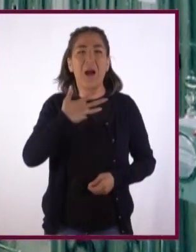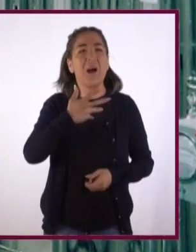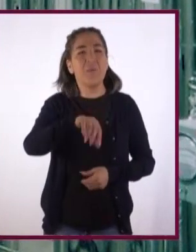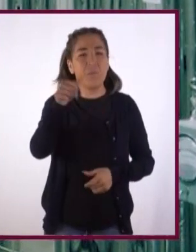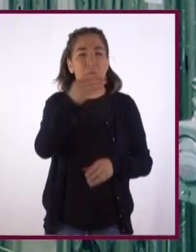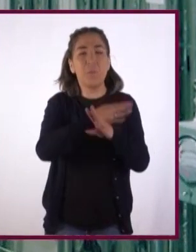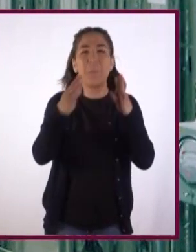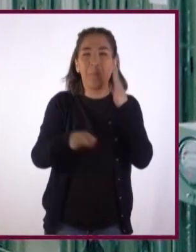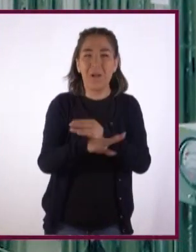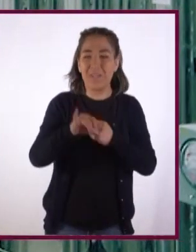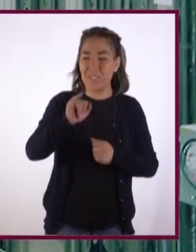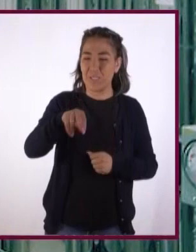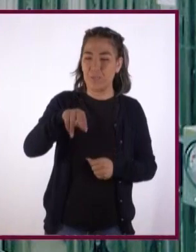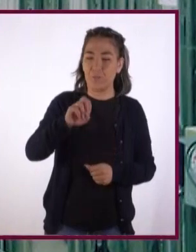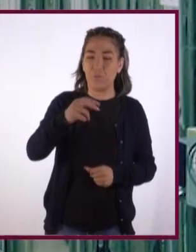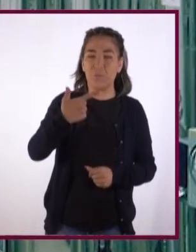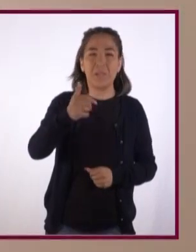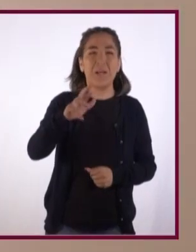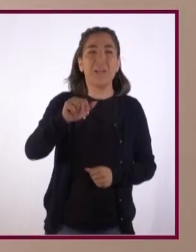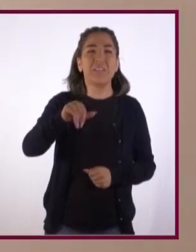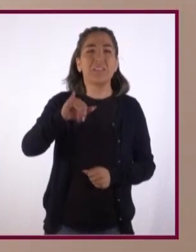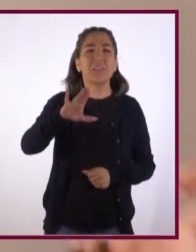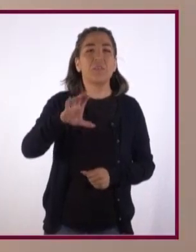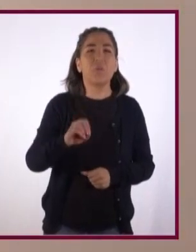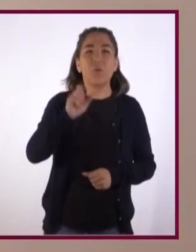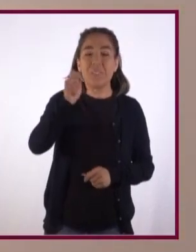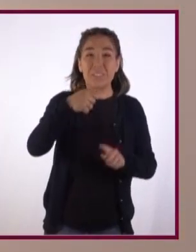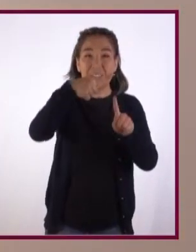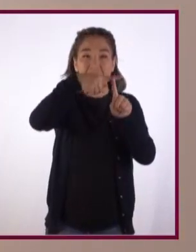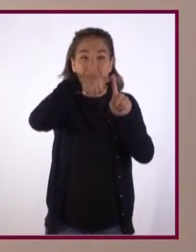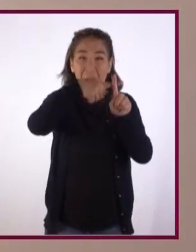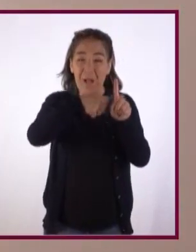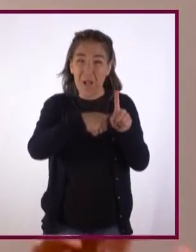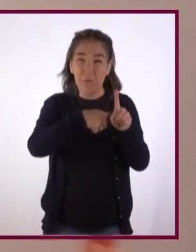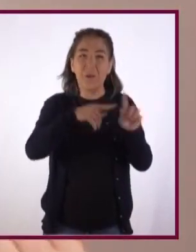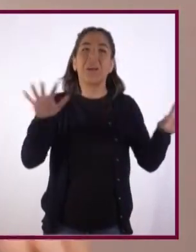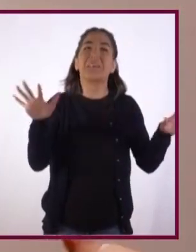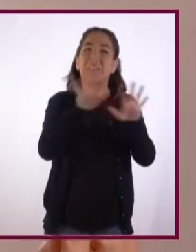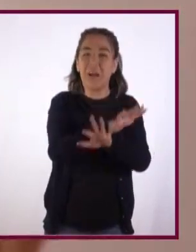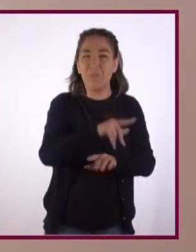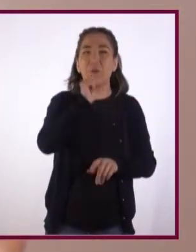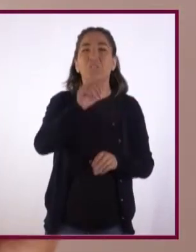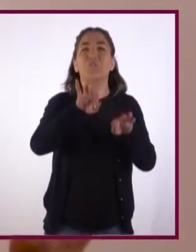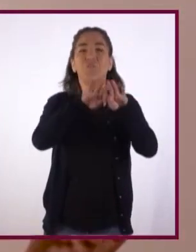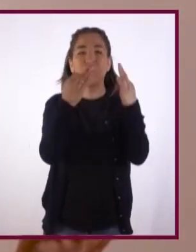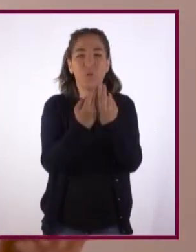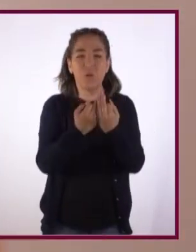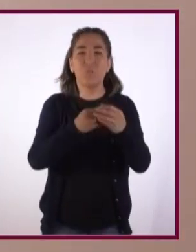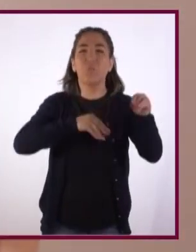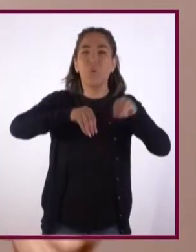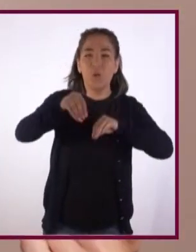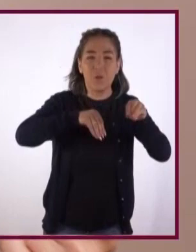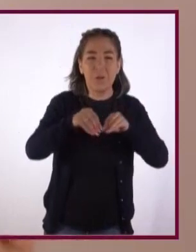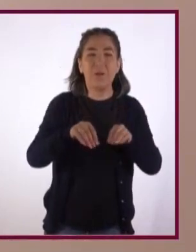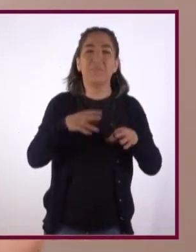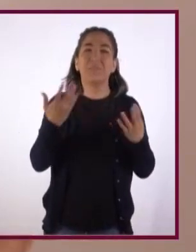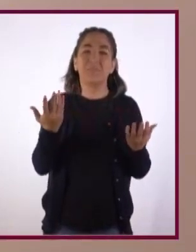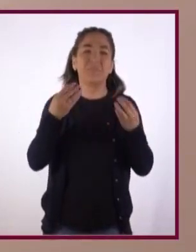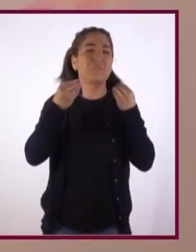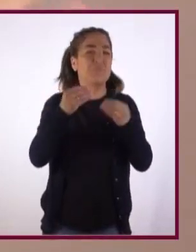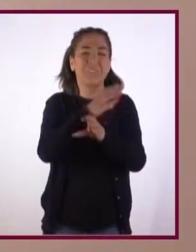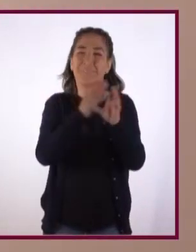otros materiales como los inorgánicos que al someterlos a temperaturas muy bajas cambian su estado, su estructura, la maleabilidad,